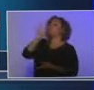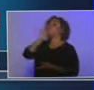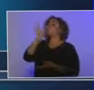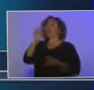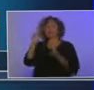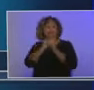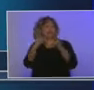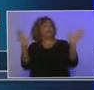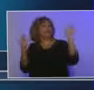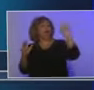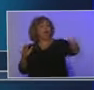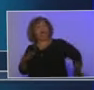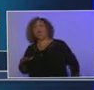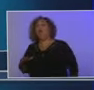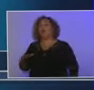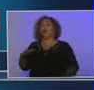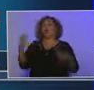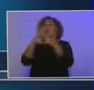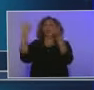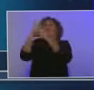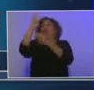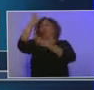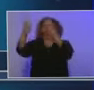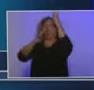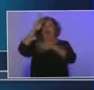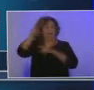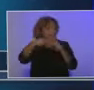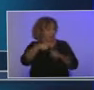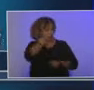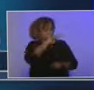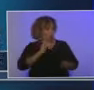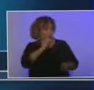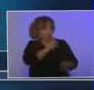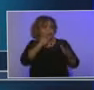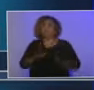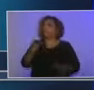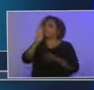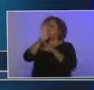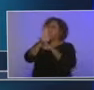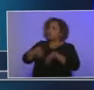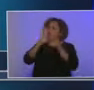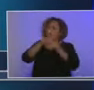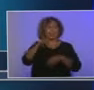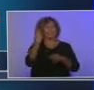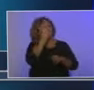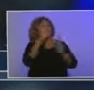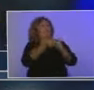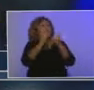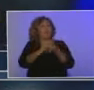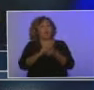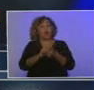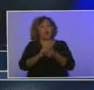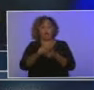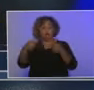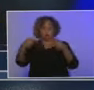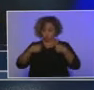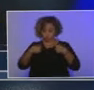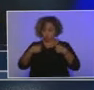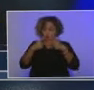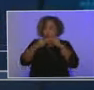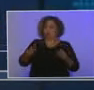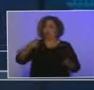tribuna en Fortaleza y dice 200 barbaridades allí respecto a ustedes. Ustedes no dicen nada, yo no sé. Y siempre que hay un problema, le cae ¿quién lo resuelve? Resuelve